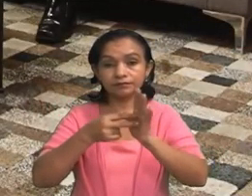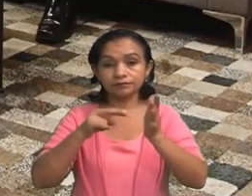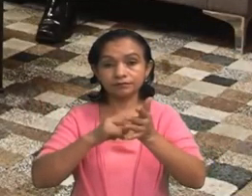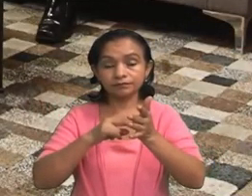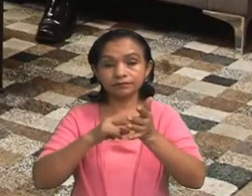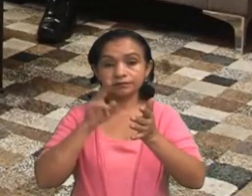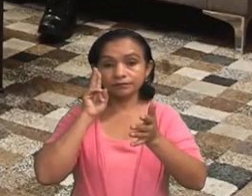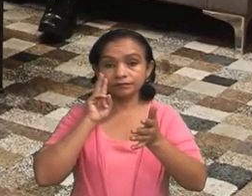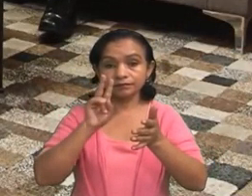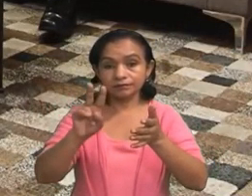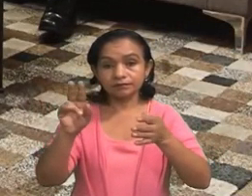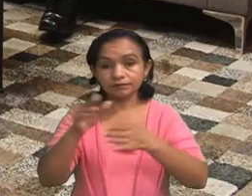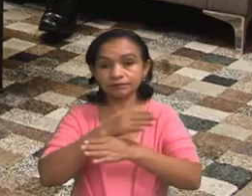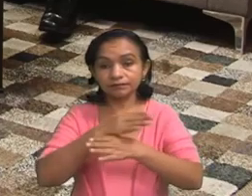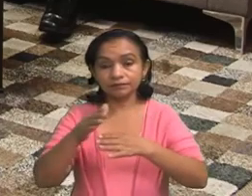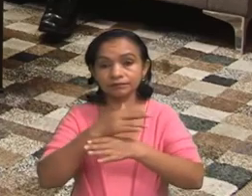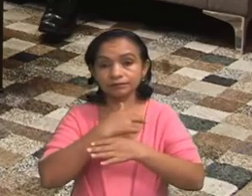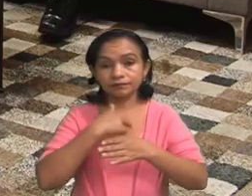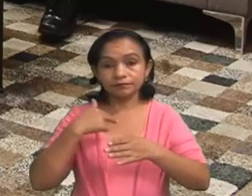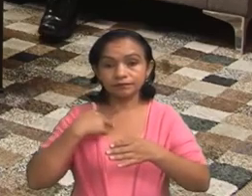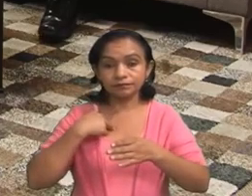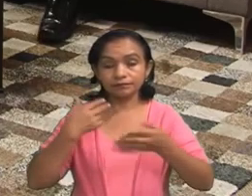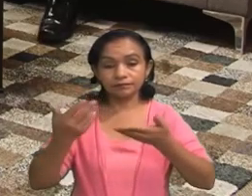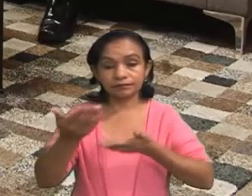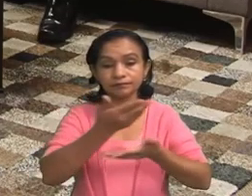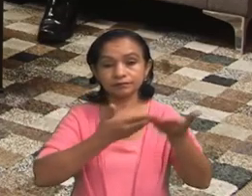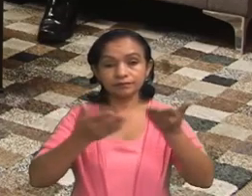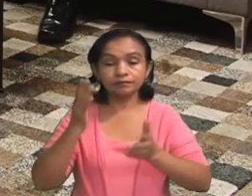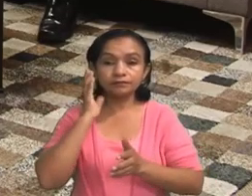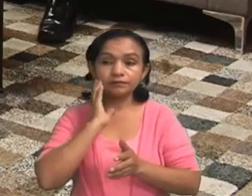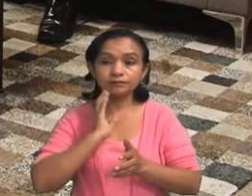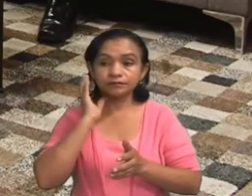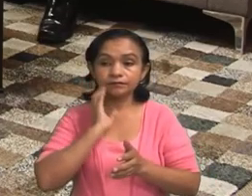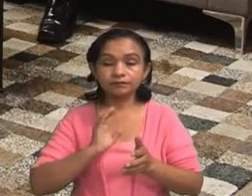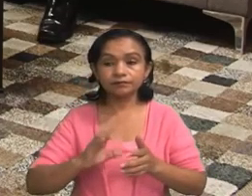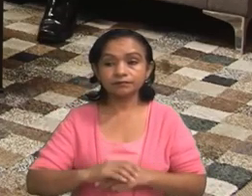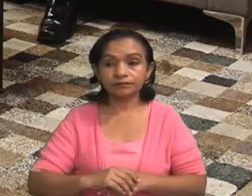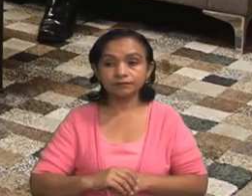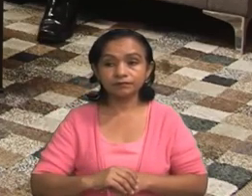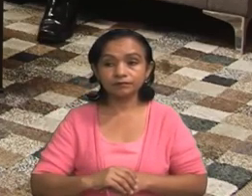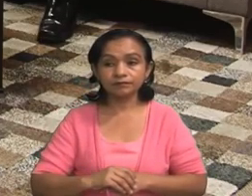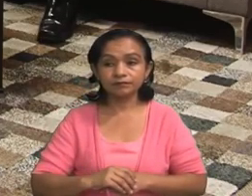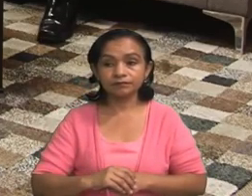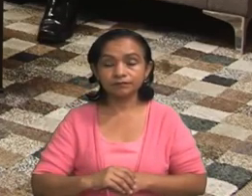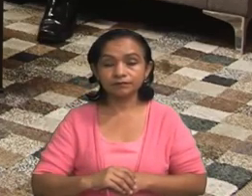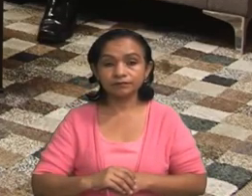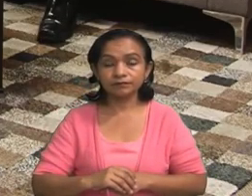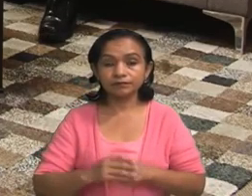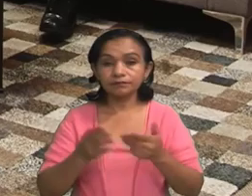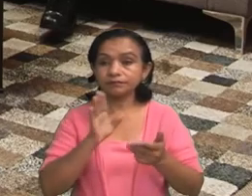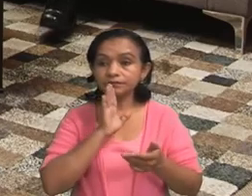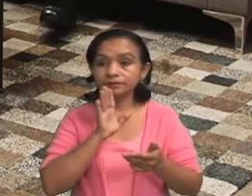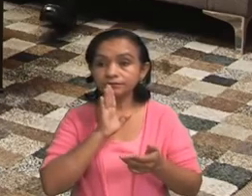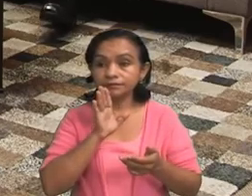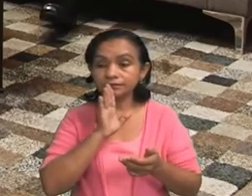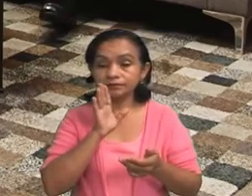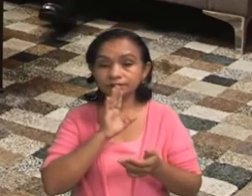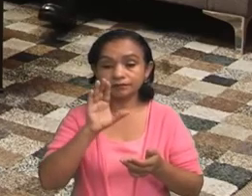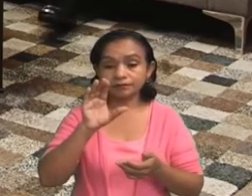cosmovisión distinta de lo que va a ser el compartir el aprendizaje. Sí, y por lo general cuando hablamos de un